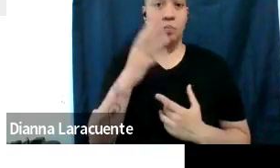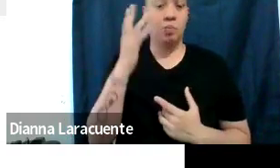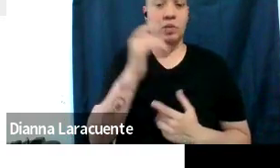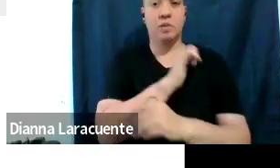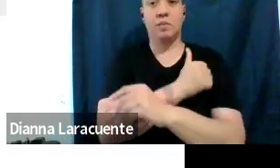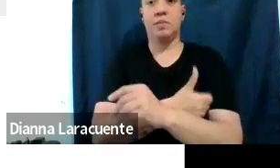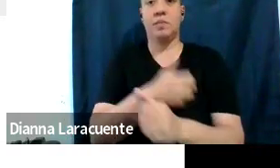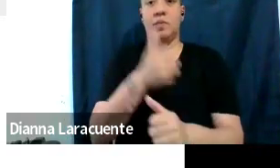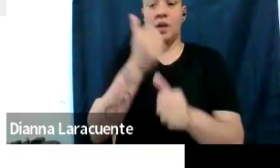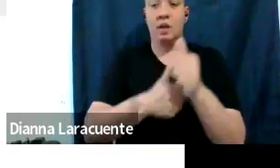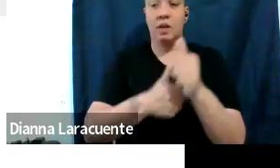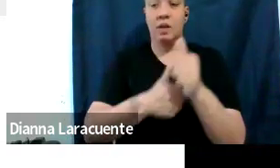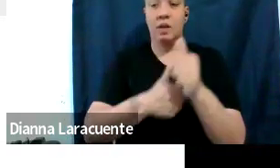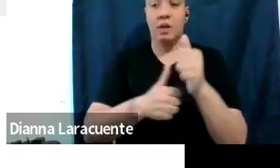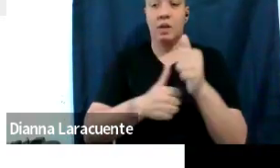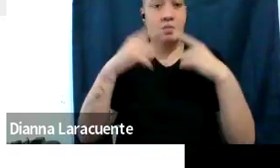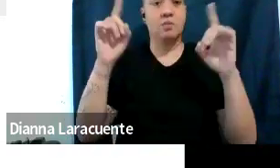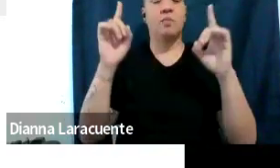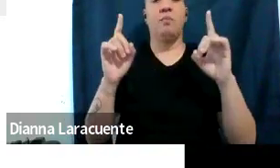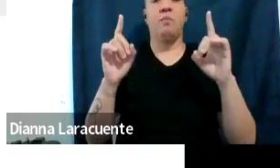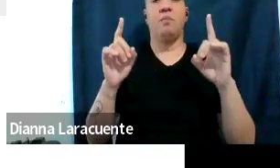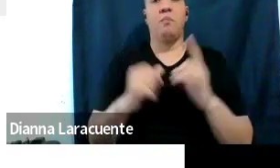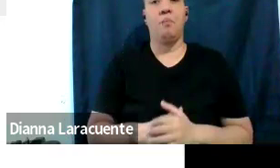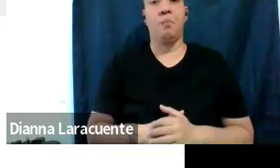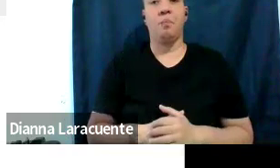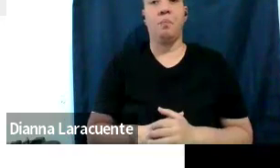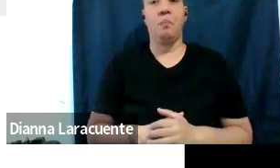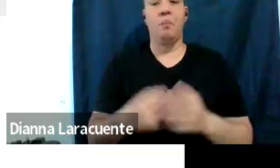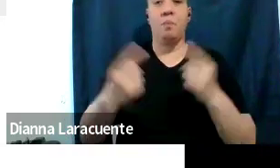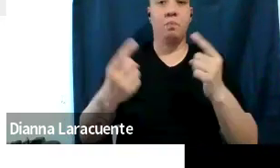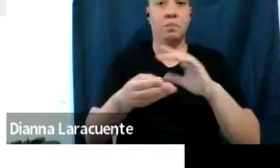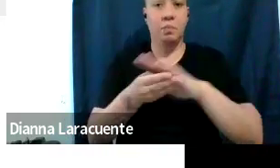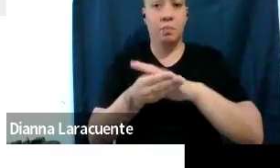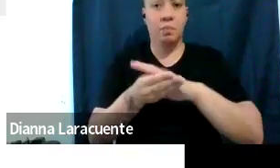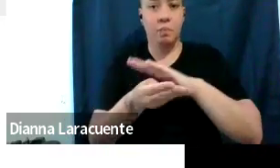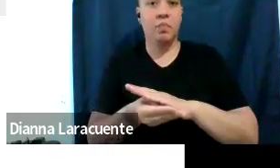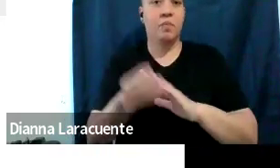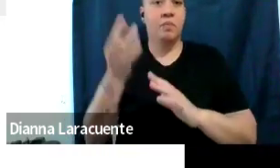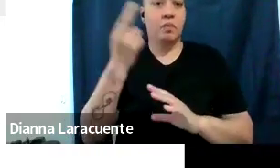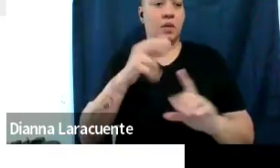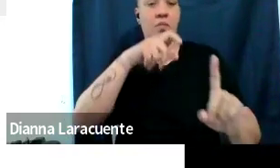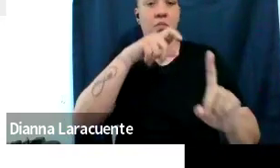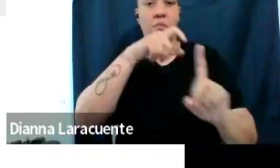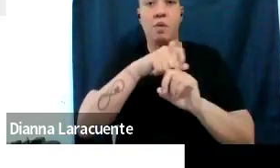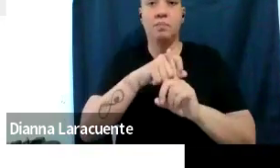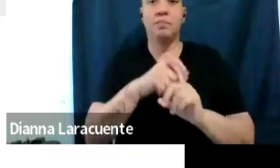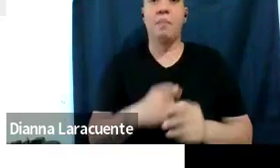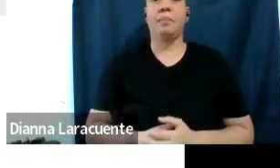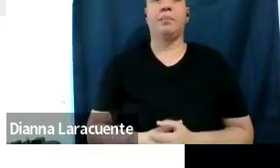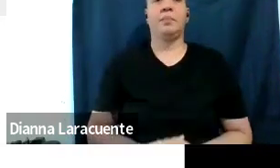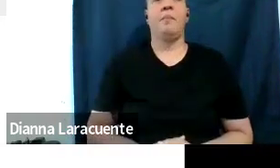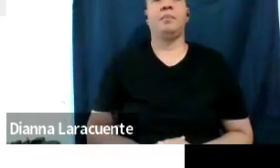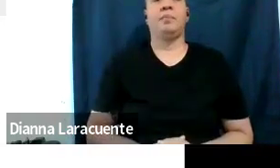él denunciaba un acto contra la corrupción, era un acto de prisión por denuncia, o también sigue para